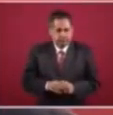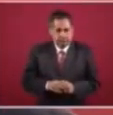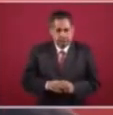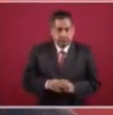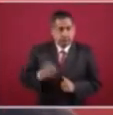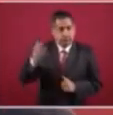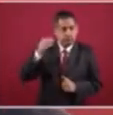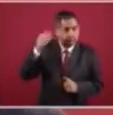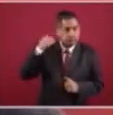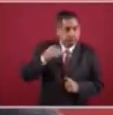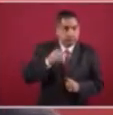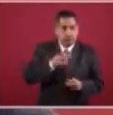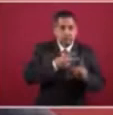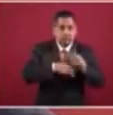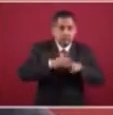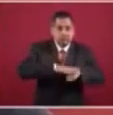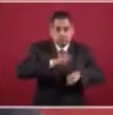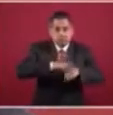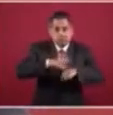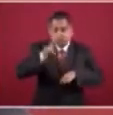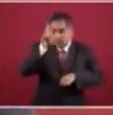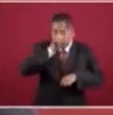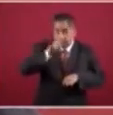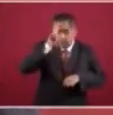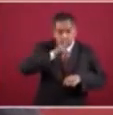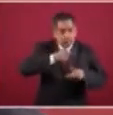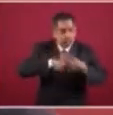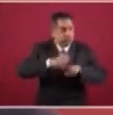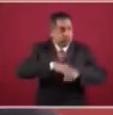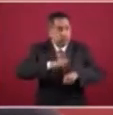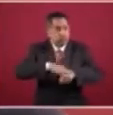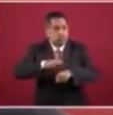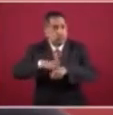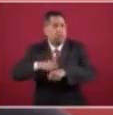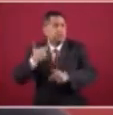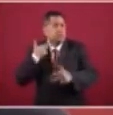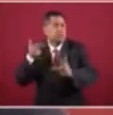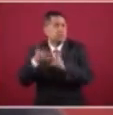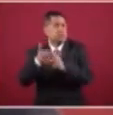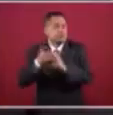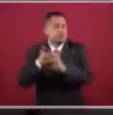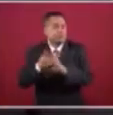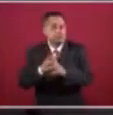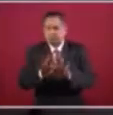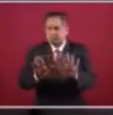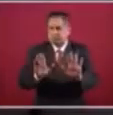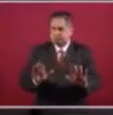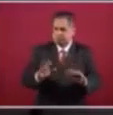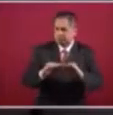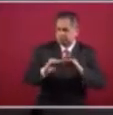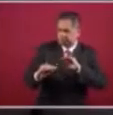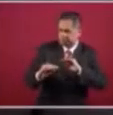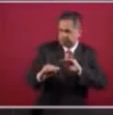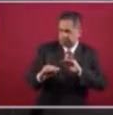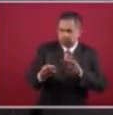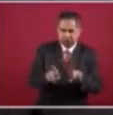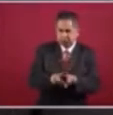iba creciendo cada vez más y logramos estabilizar.